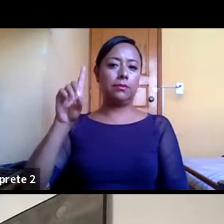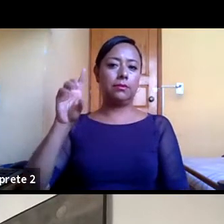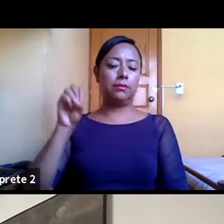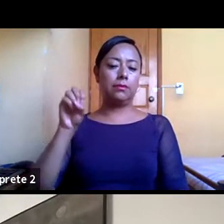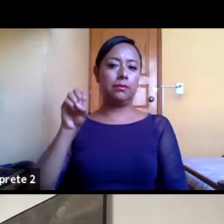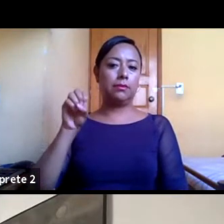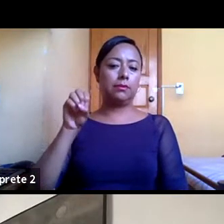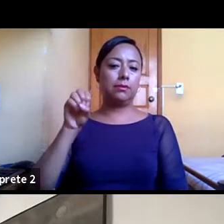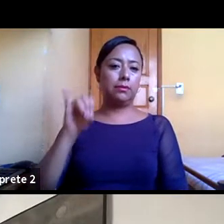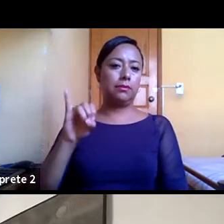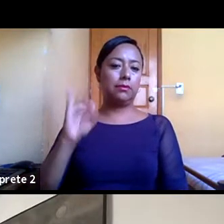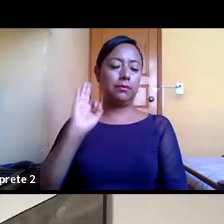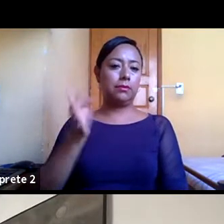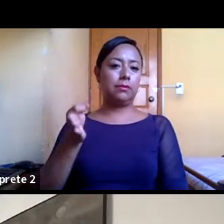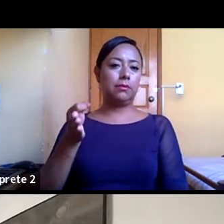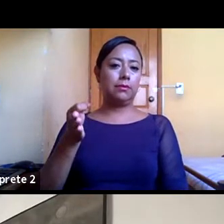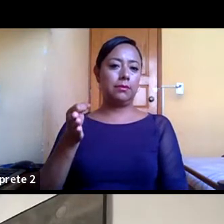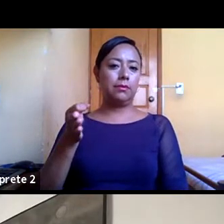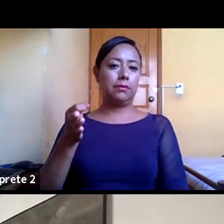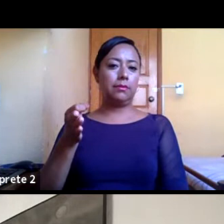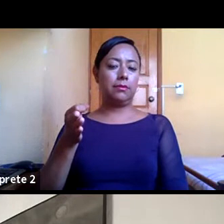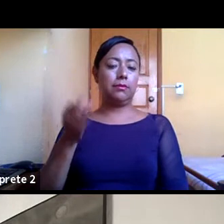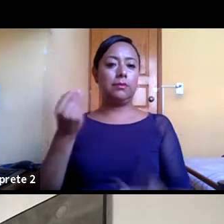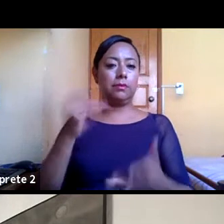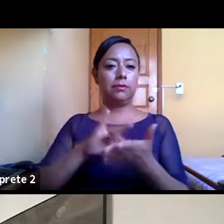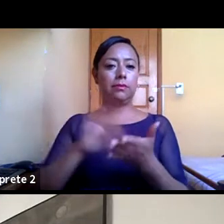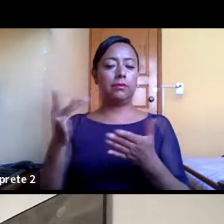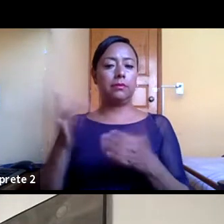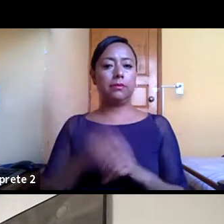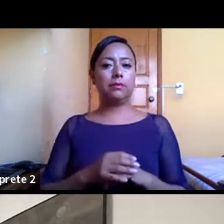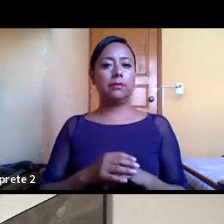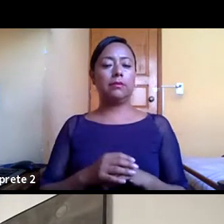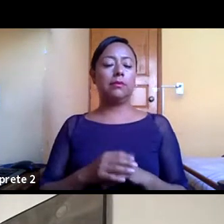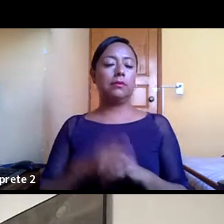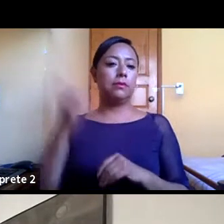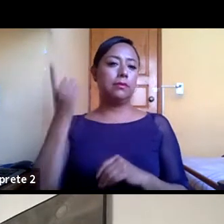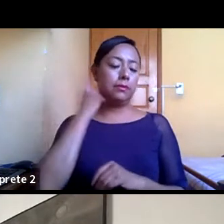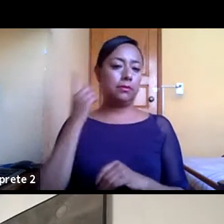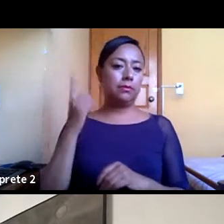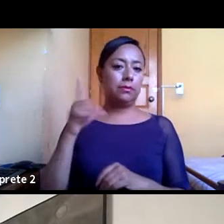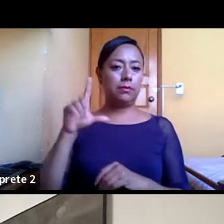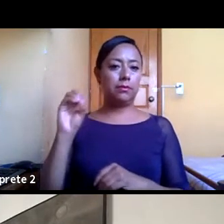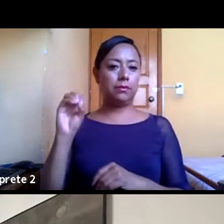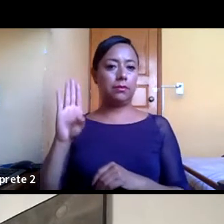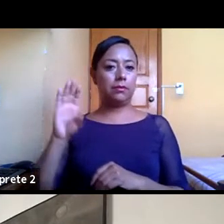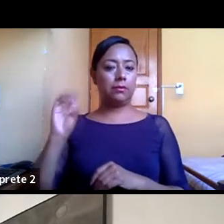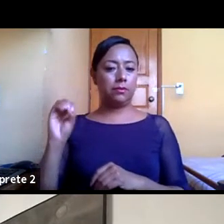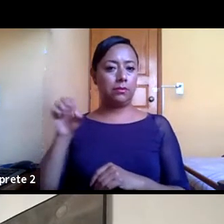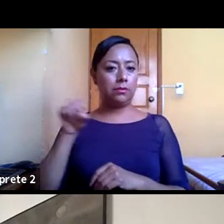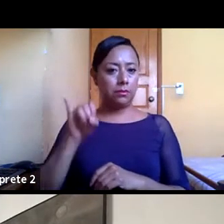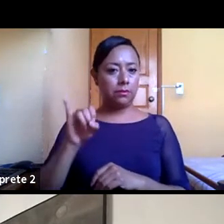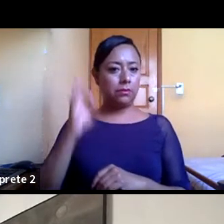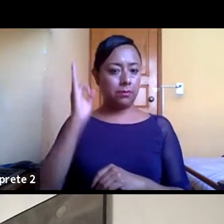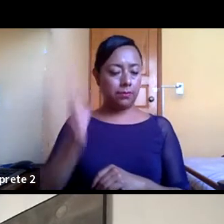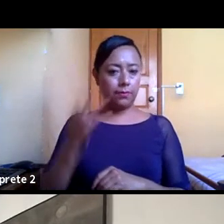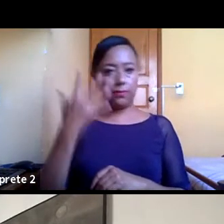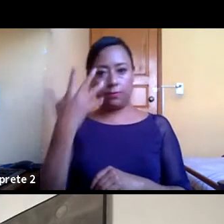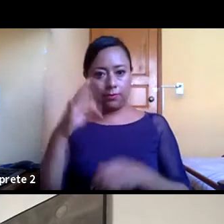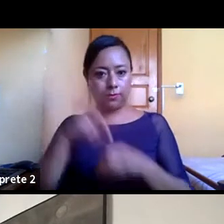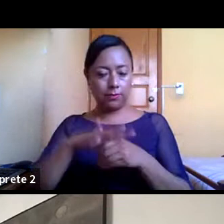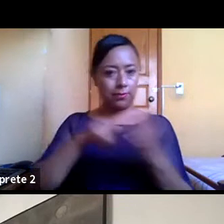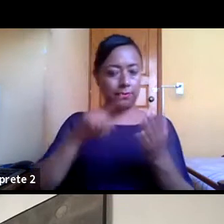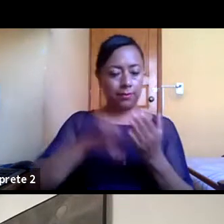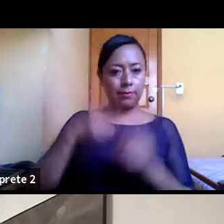Macedo, a favor. Muchas gracias, diputado Víctor Hugo Lobo, el de la voz, a favor. Con 5 votos a favor, 0 votos en contra,